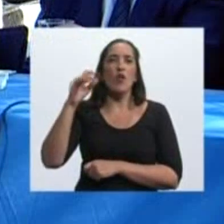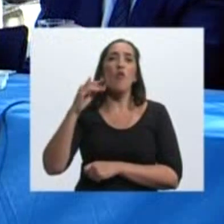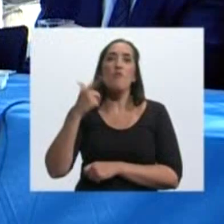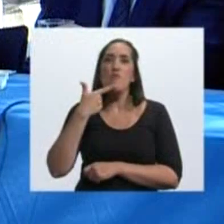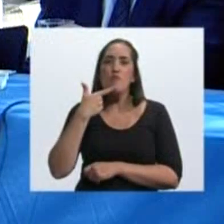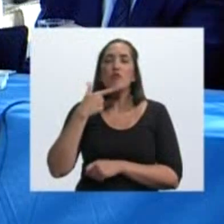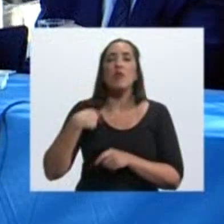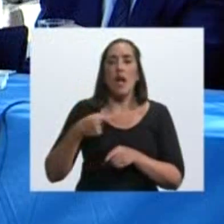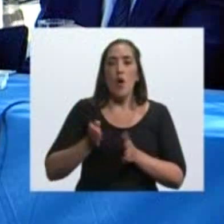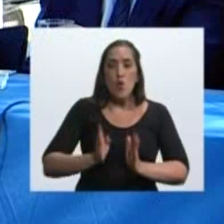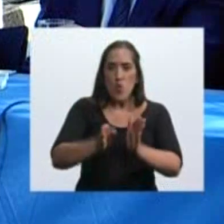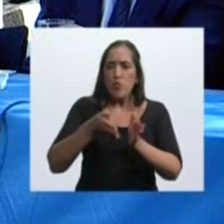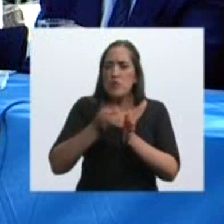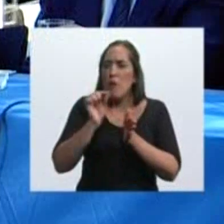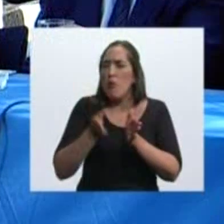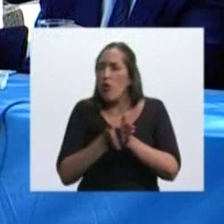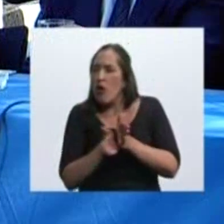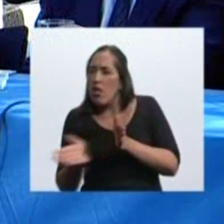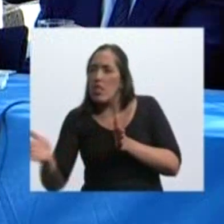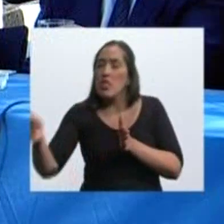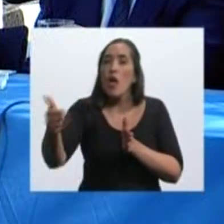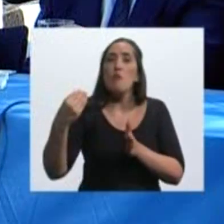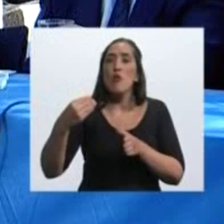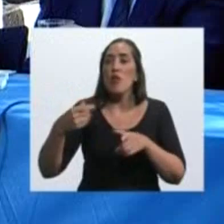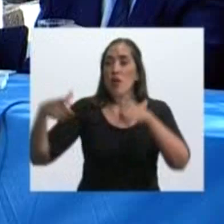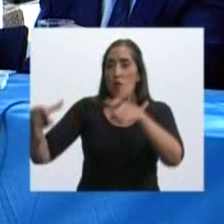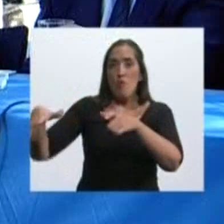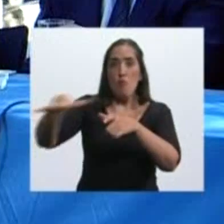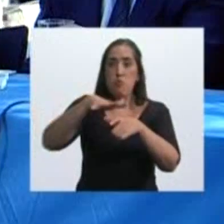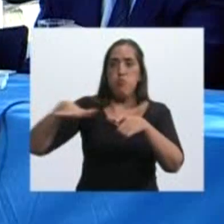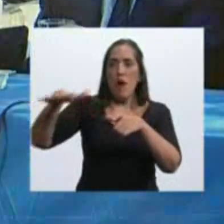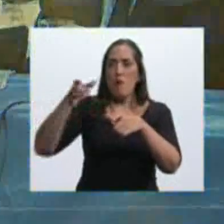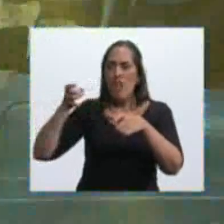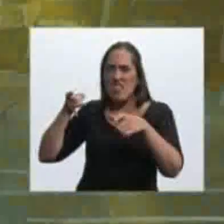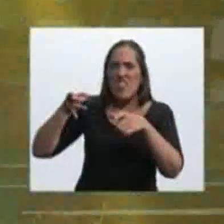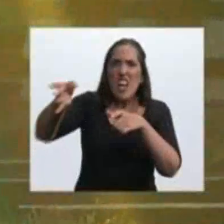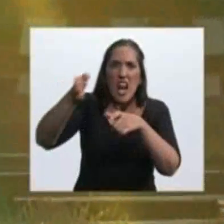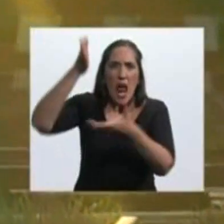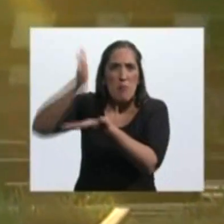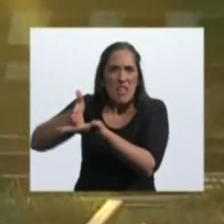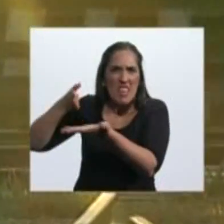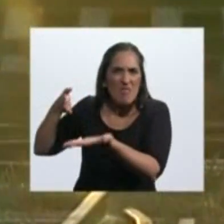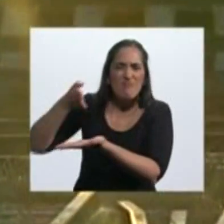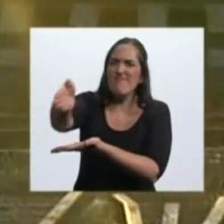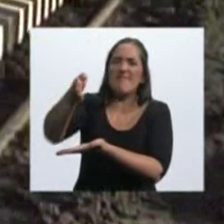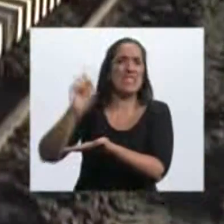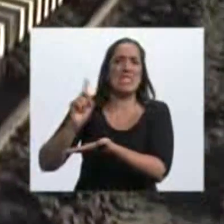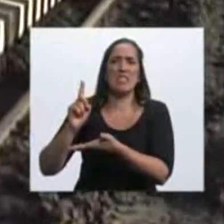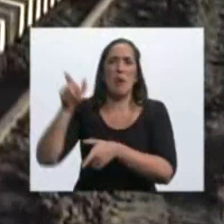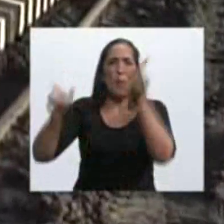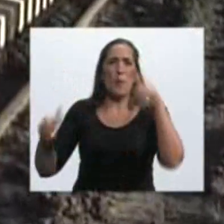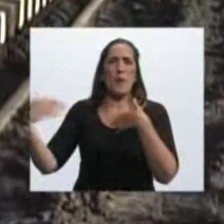kilómetros de la ruta porque pasaba por la mitad del pueblo, con lo que eso significaba con trastornos para todos los